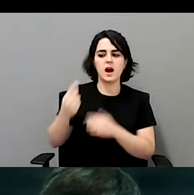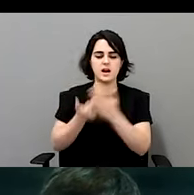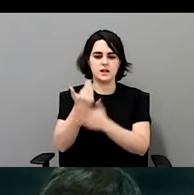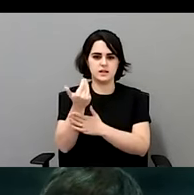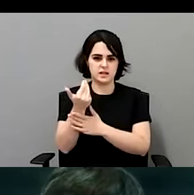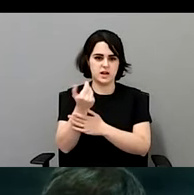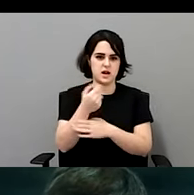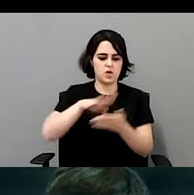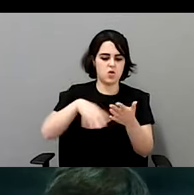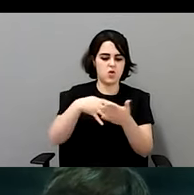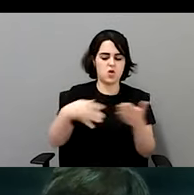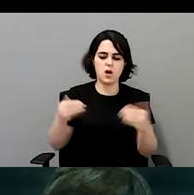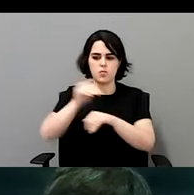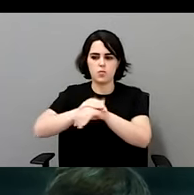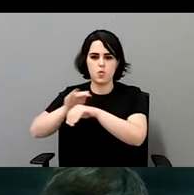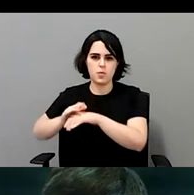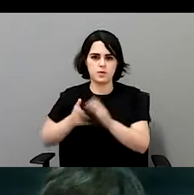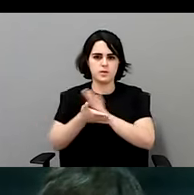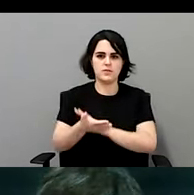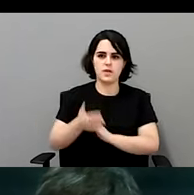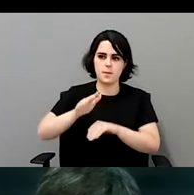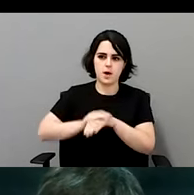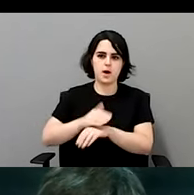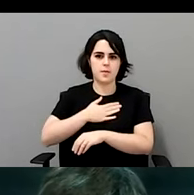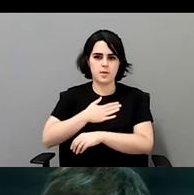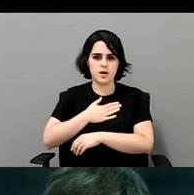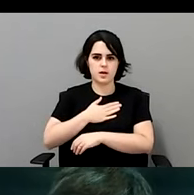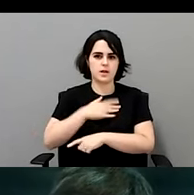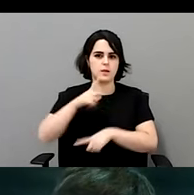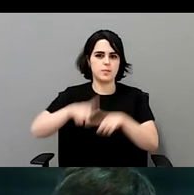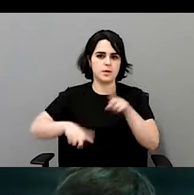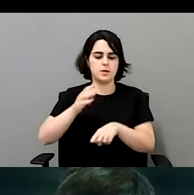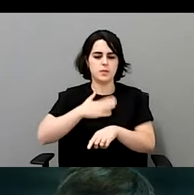estar disponible para mí según mis necesidades.